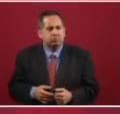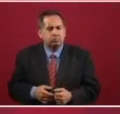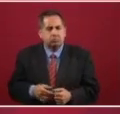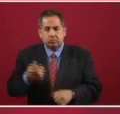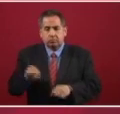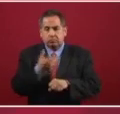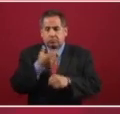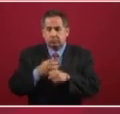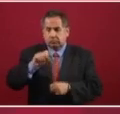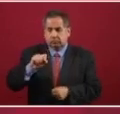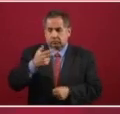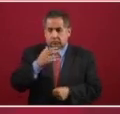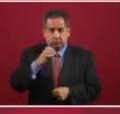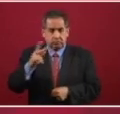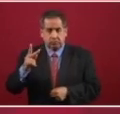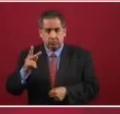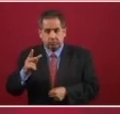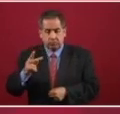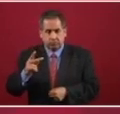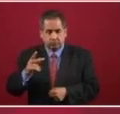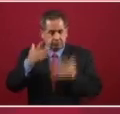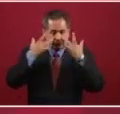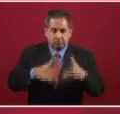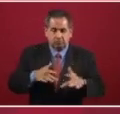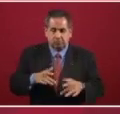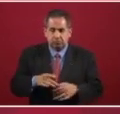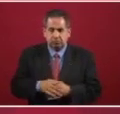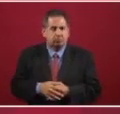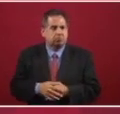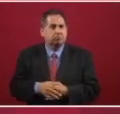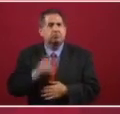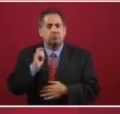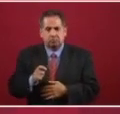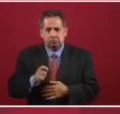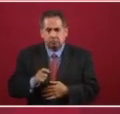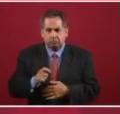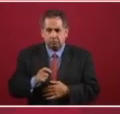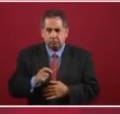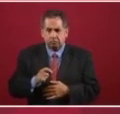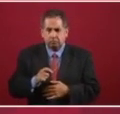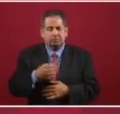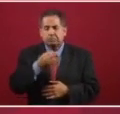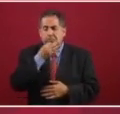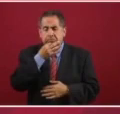el secretario de Hacienda y de inmediato lo contrata